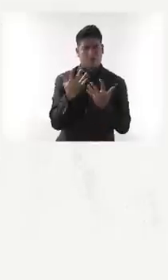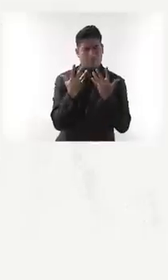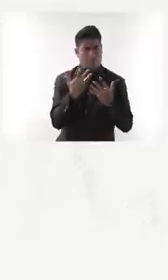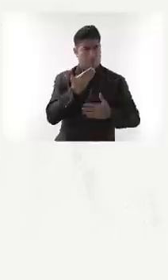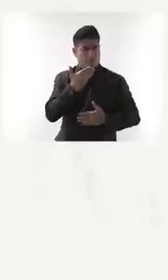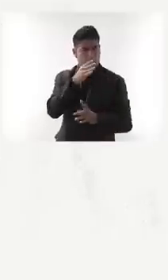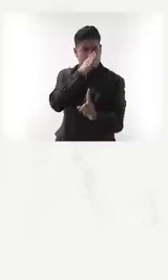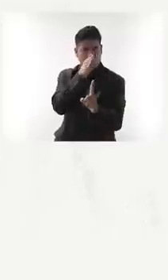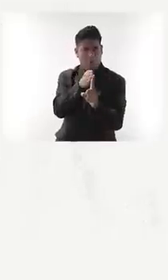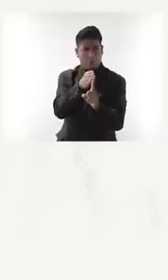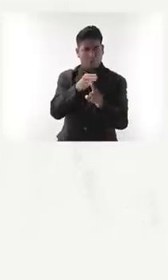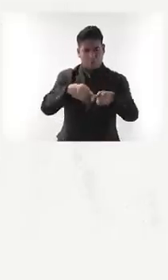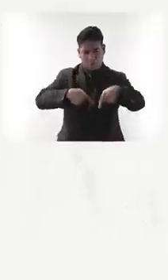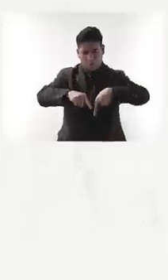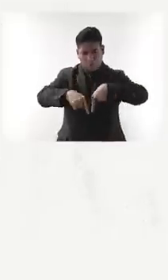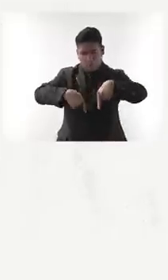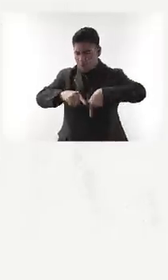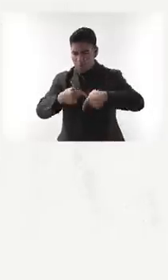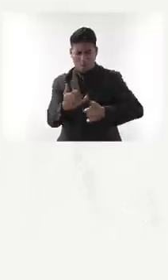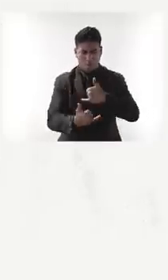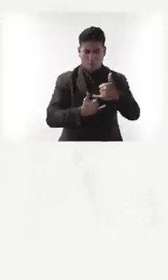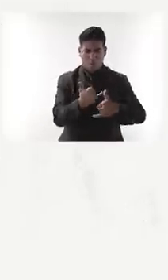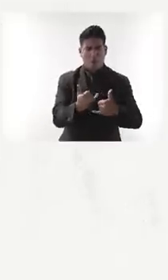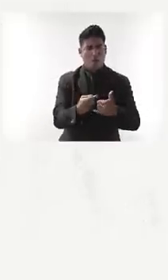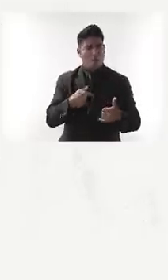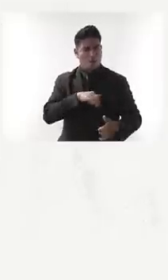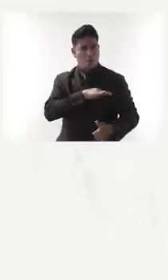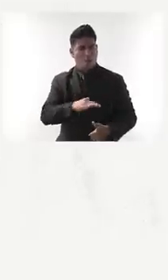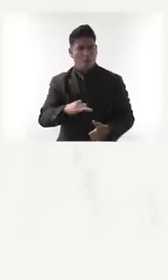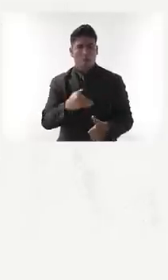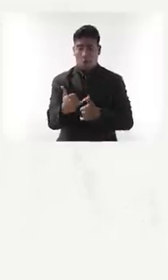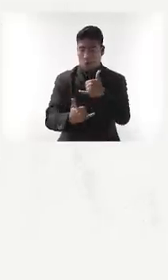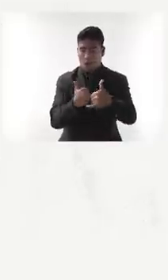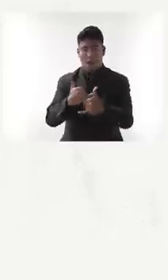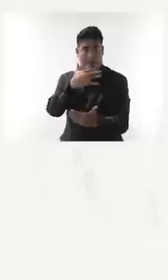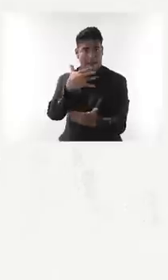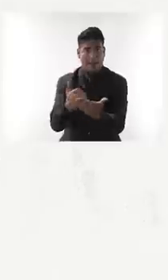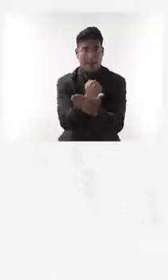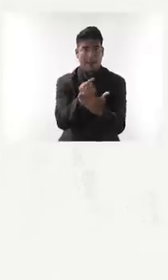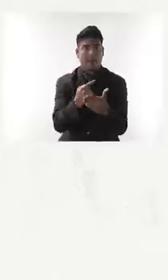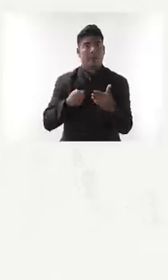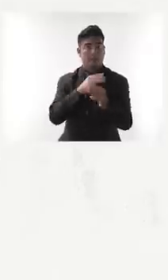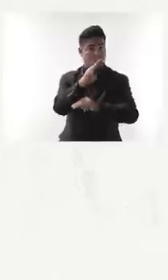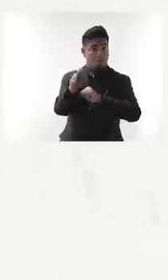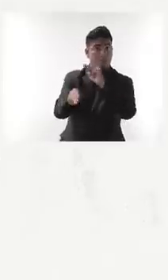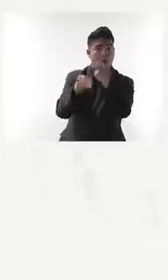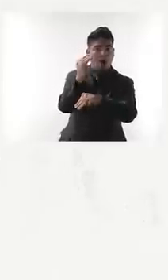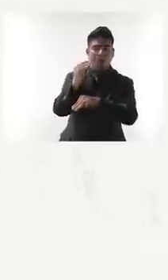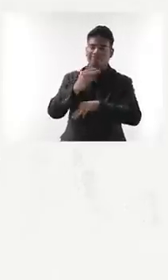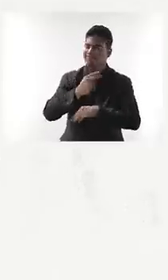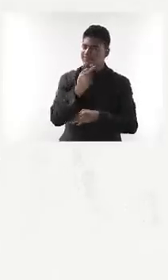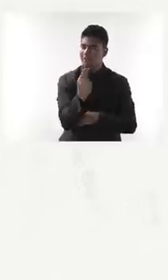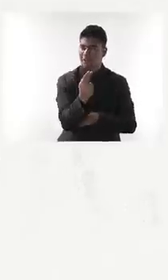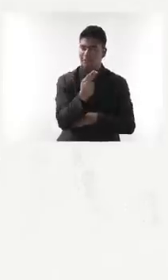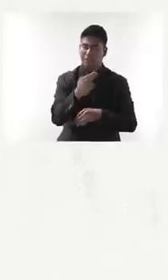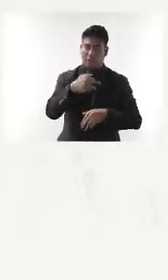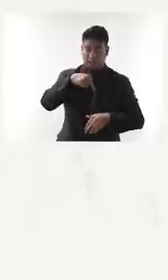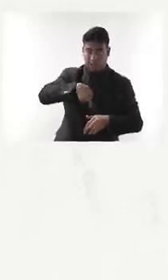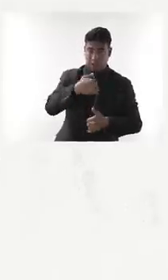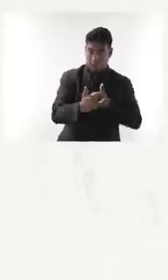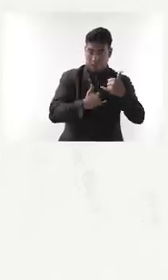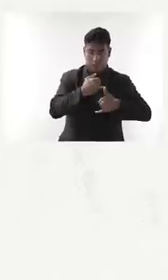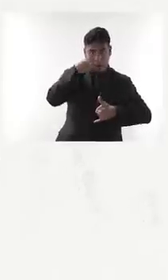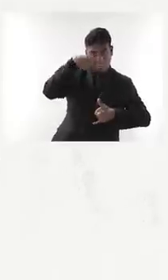para ganar partidos en el Mundial, tenemos que exportar jugadores a Europa.